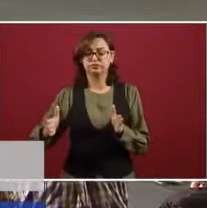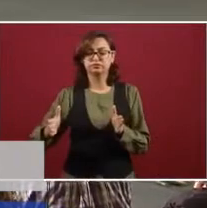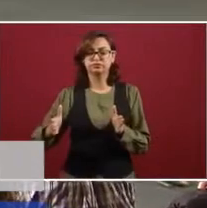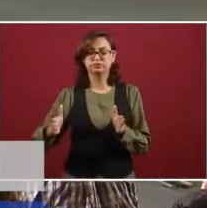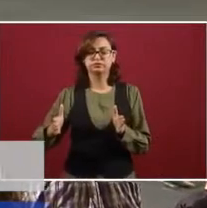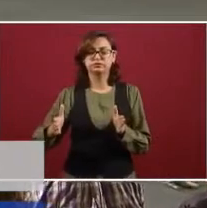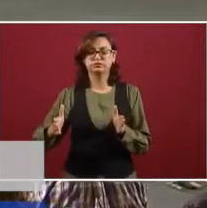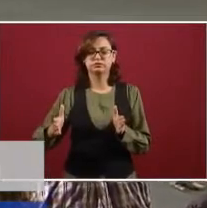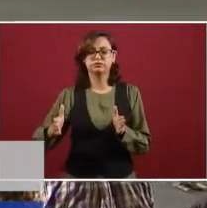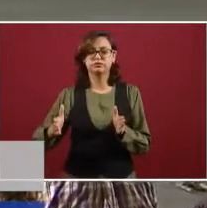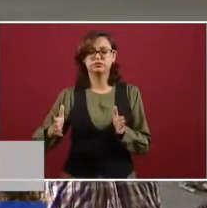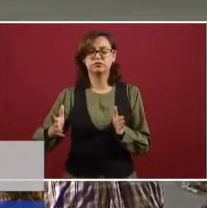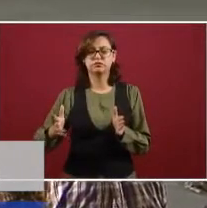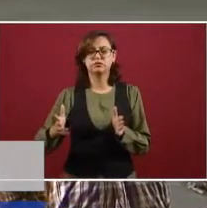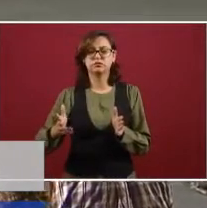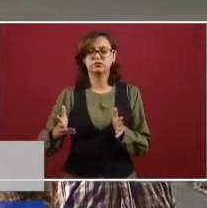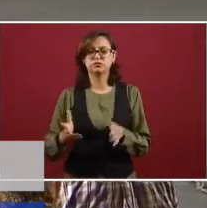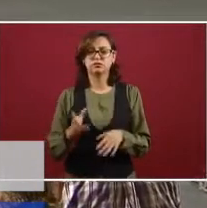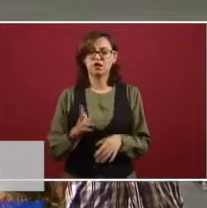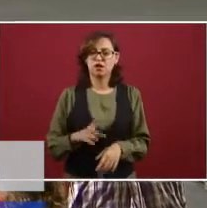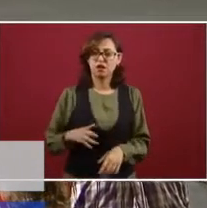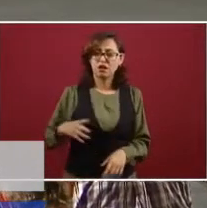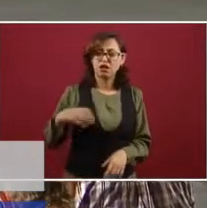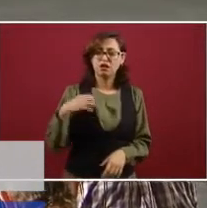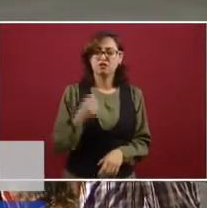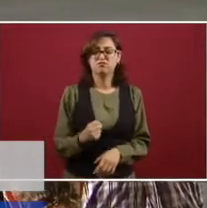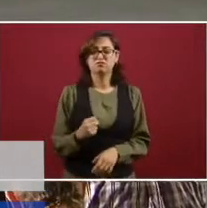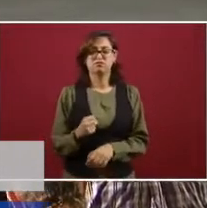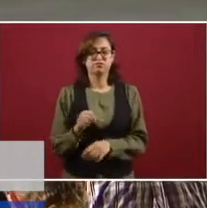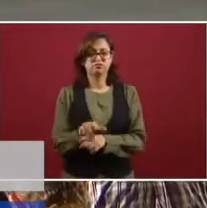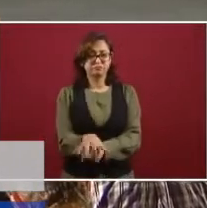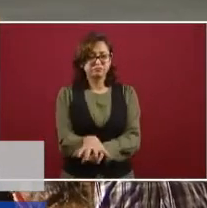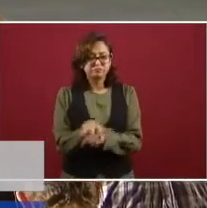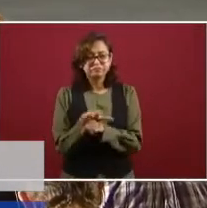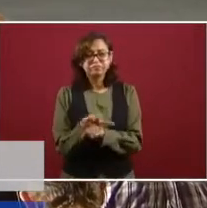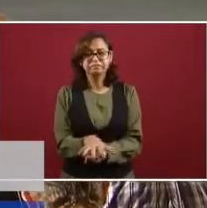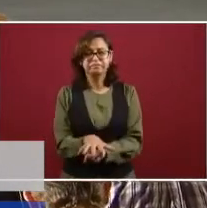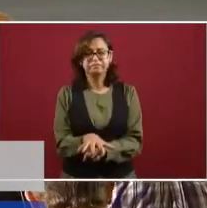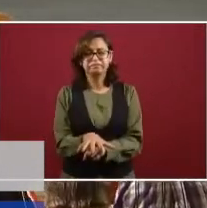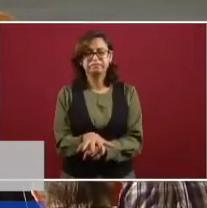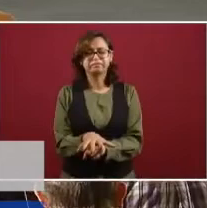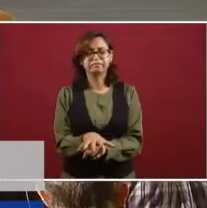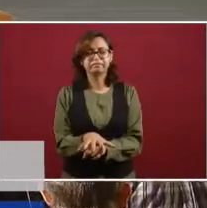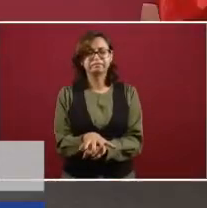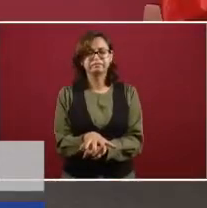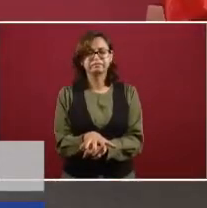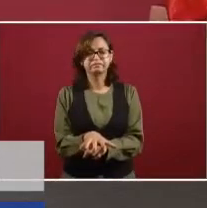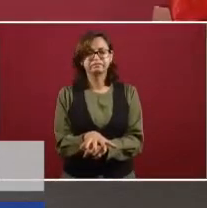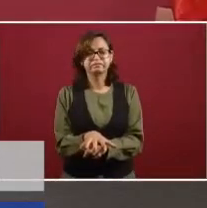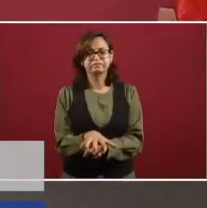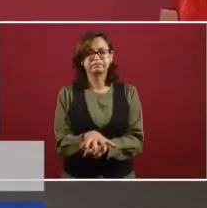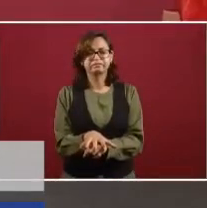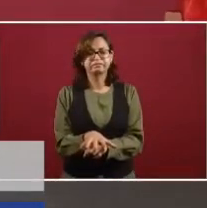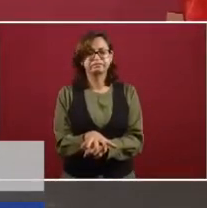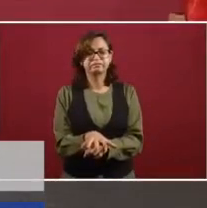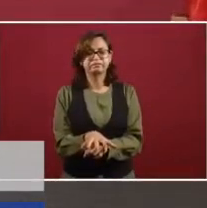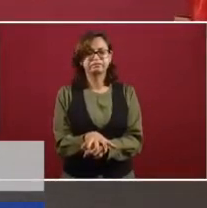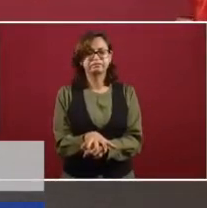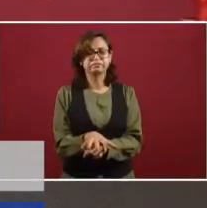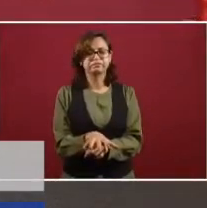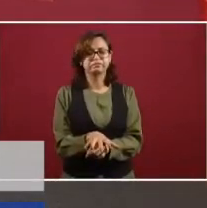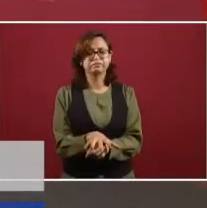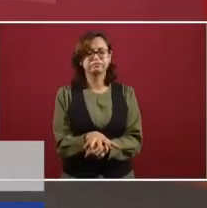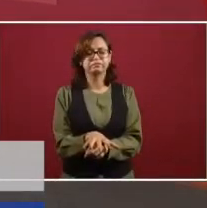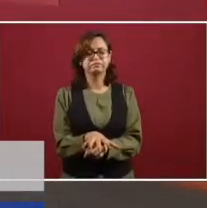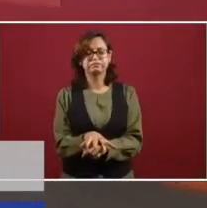violencia. Pide que aíslen a provocadores que puedan infiltrarse dentro de las marchas, excluyéndolos y exhortando a la no violencia. La lucha por la justicia y